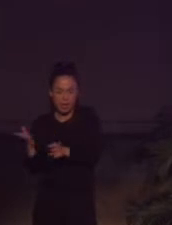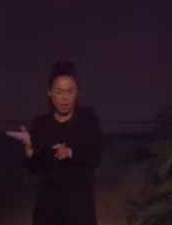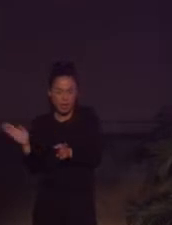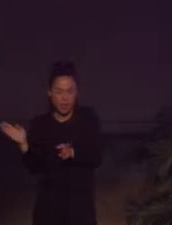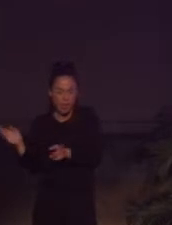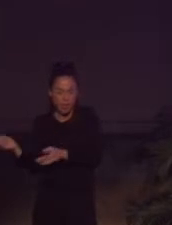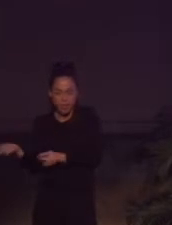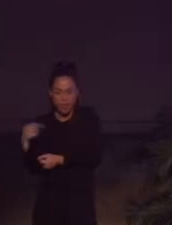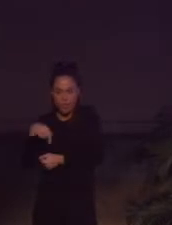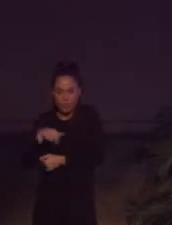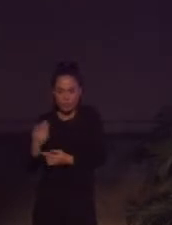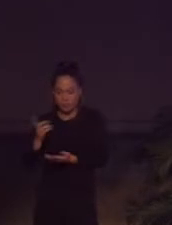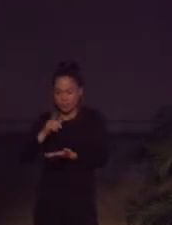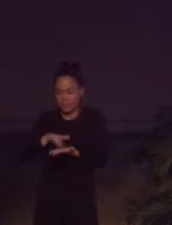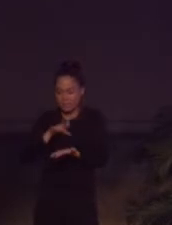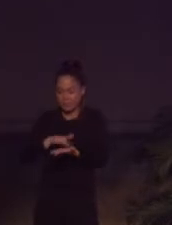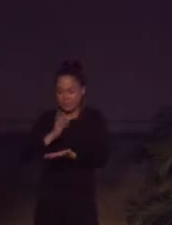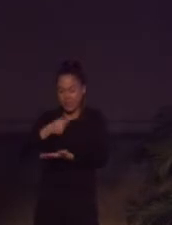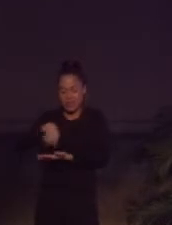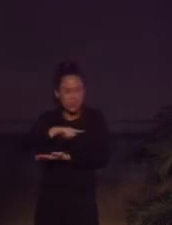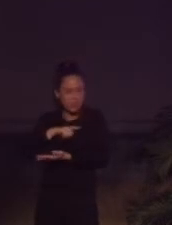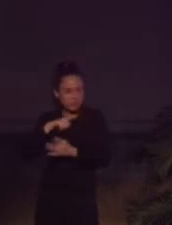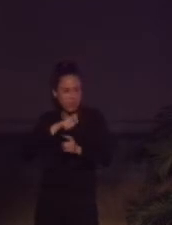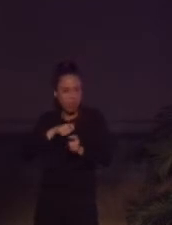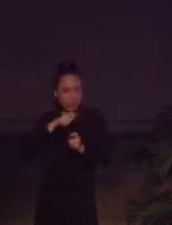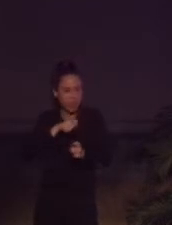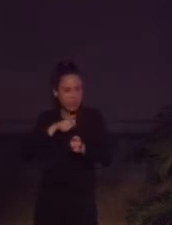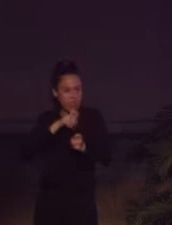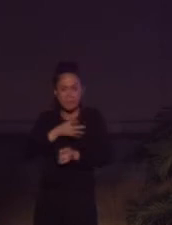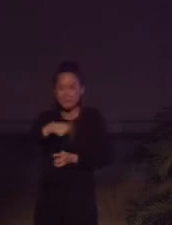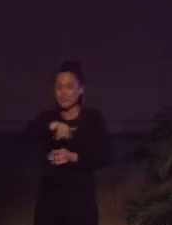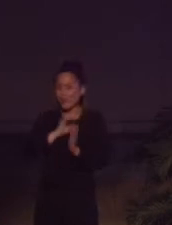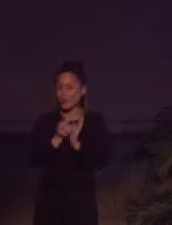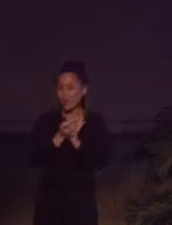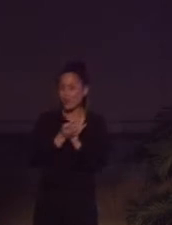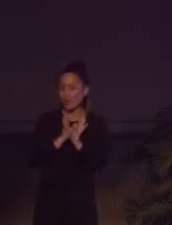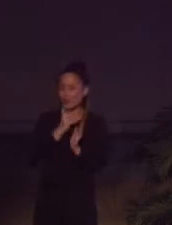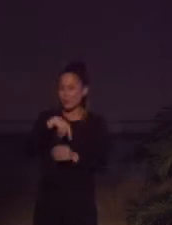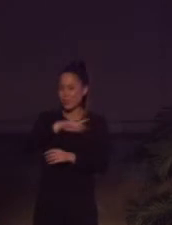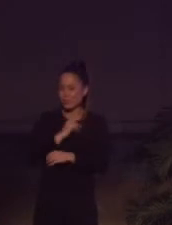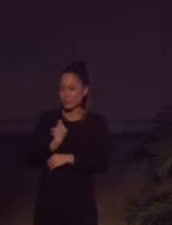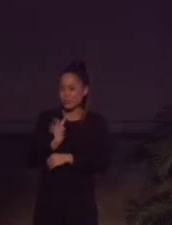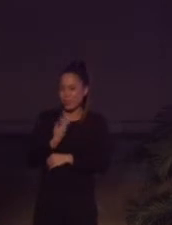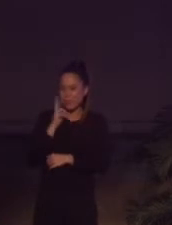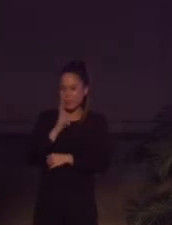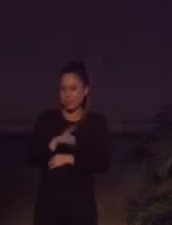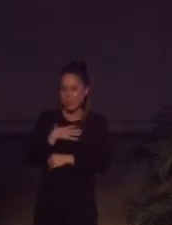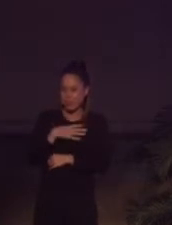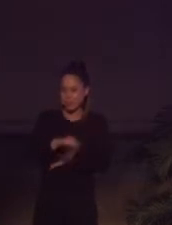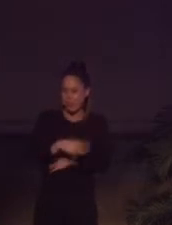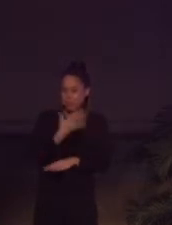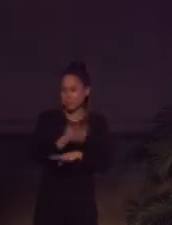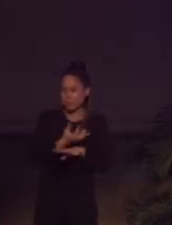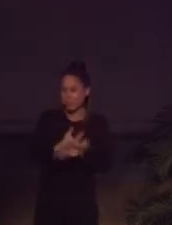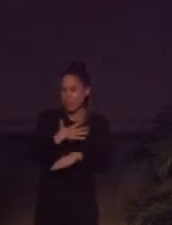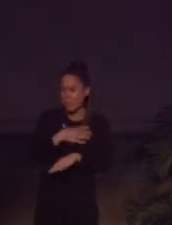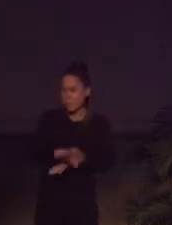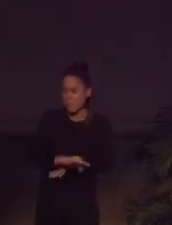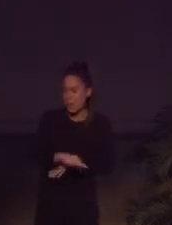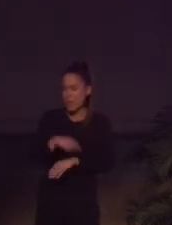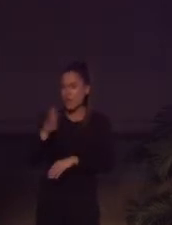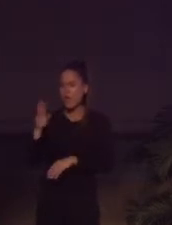a Parole, yo creo, que unas joyas queer que las podréis ver en nuestro blog. Podéis descargar todos los paroles de